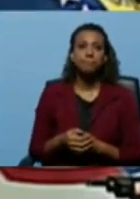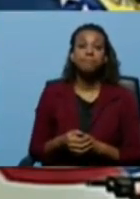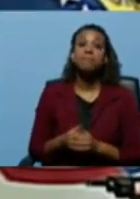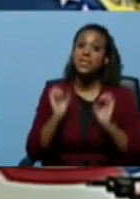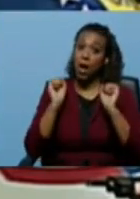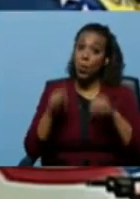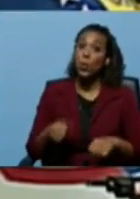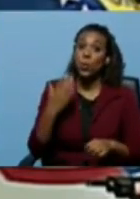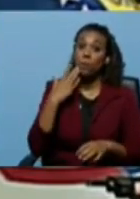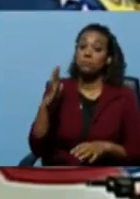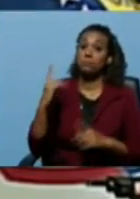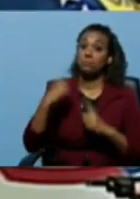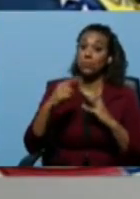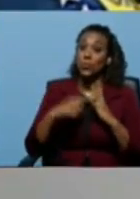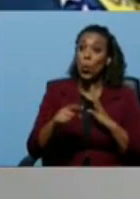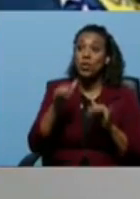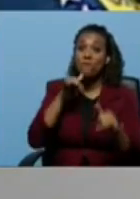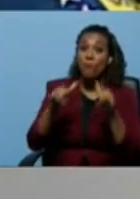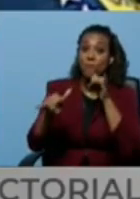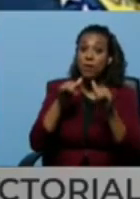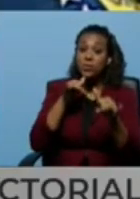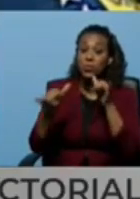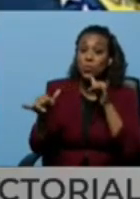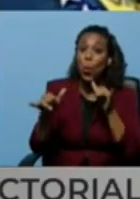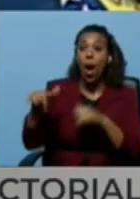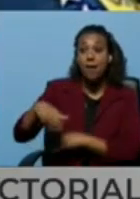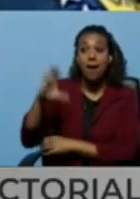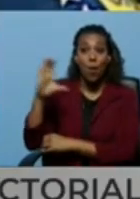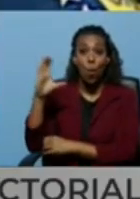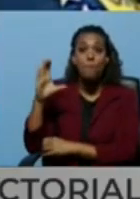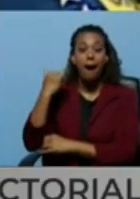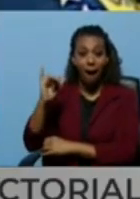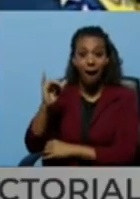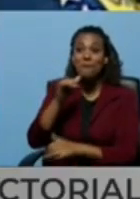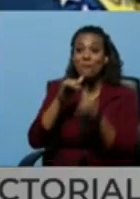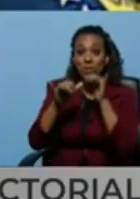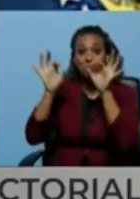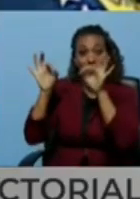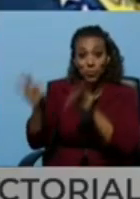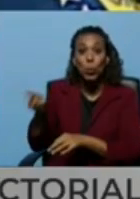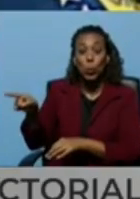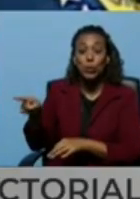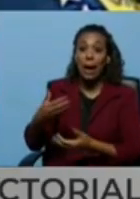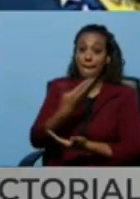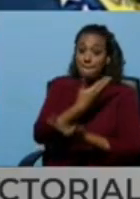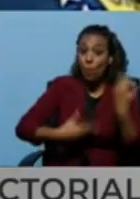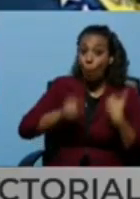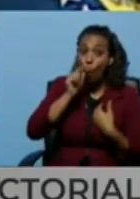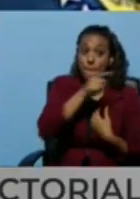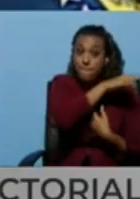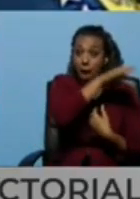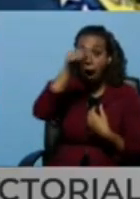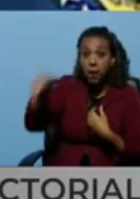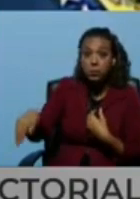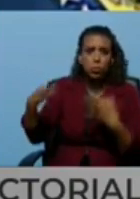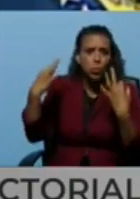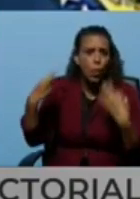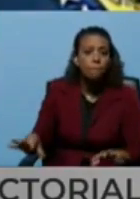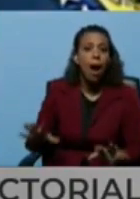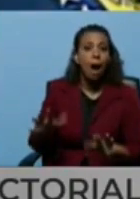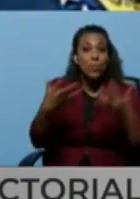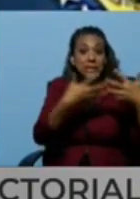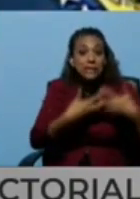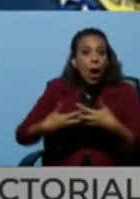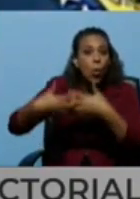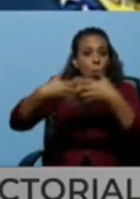Seguro que eso hay reporte en Colombia de la presencia de ese ciudadano. Es normal porque Estados